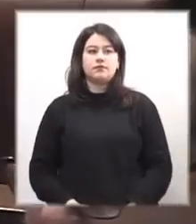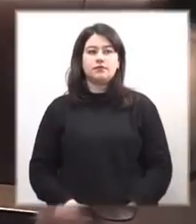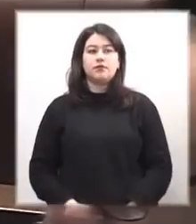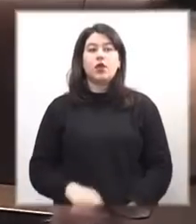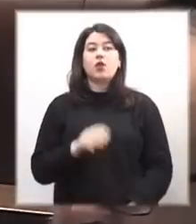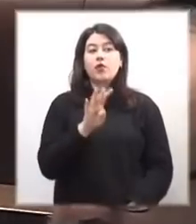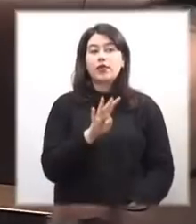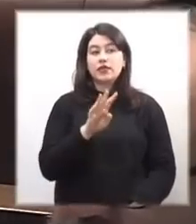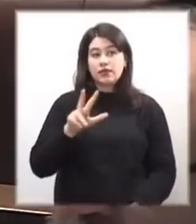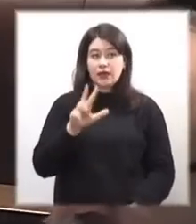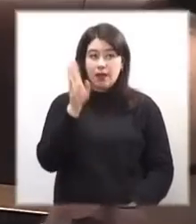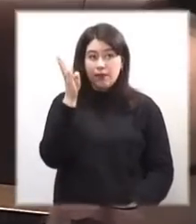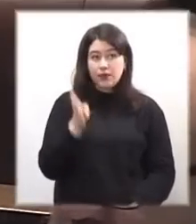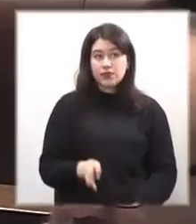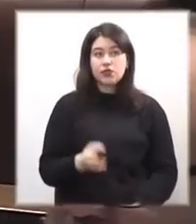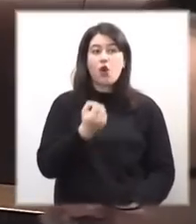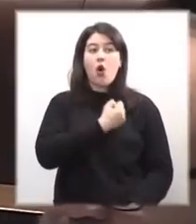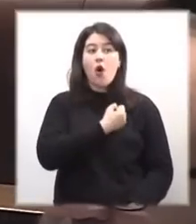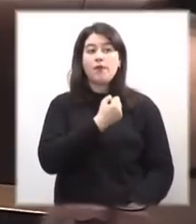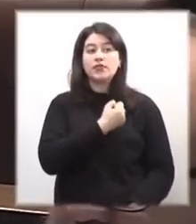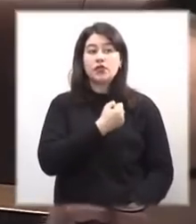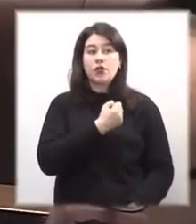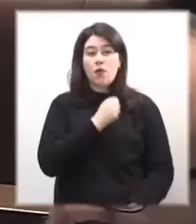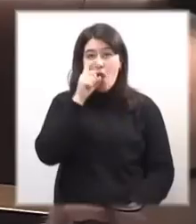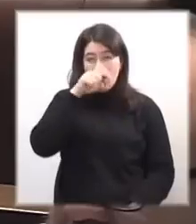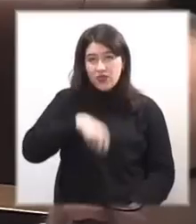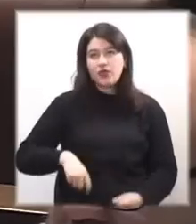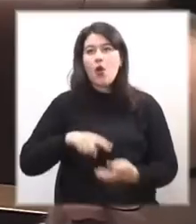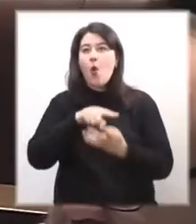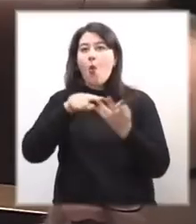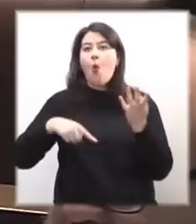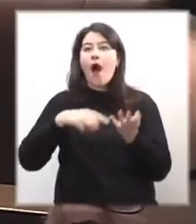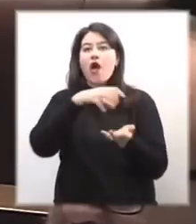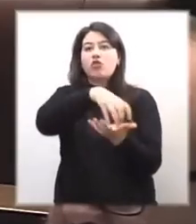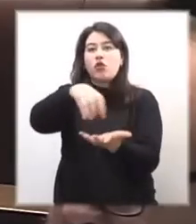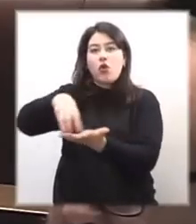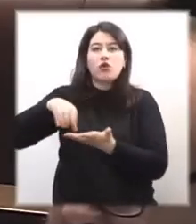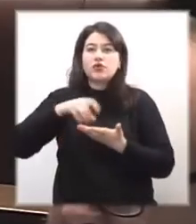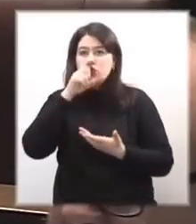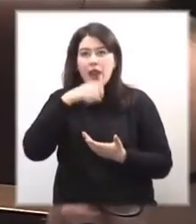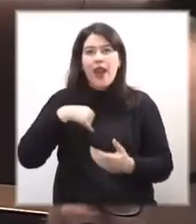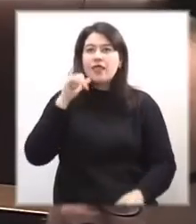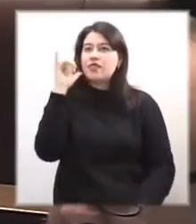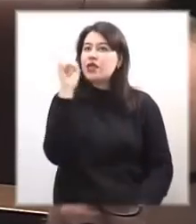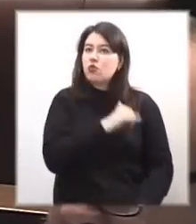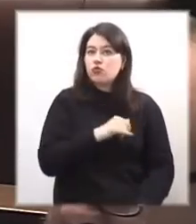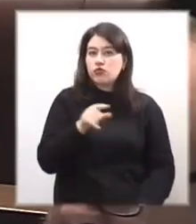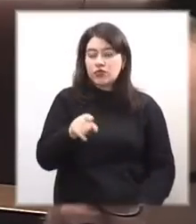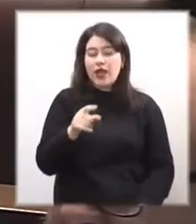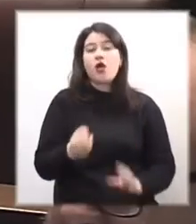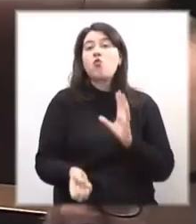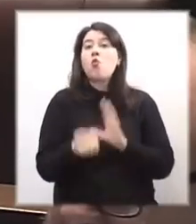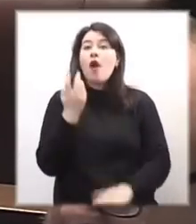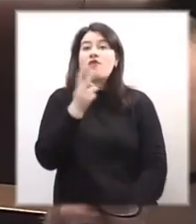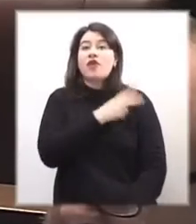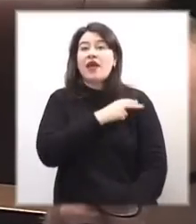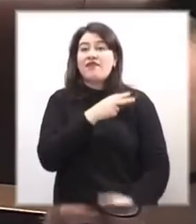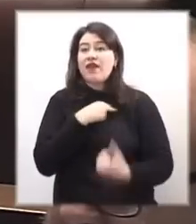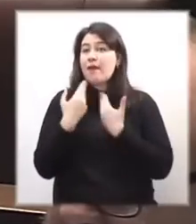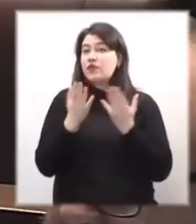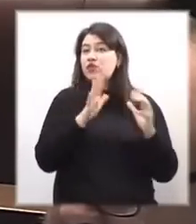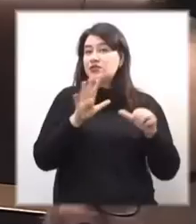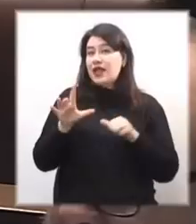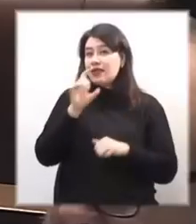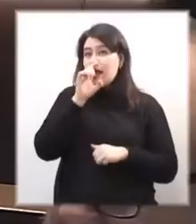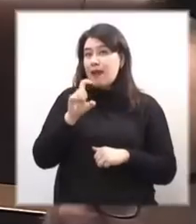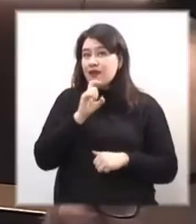El 43% de los homicidios en Montevideo se concentran en estas 4 seccionales, presidente, que tienen nuevos jefes desde el 6 de